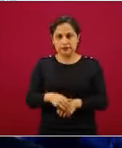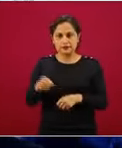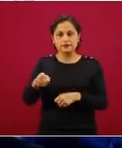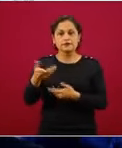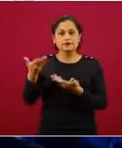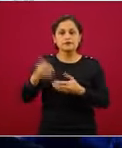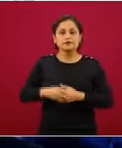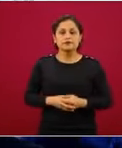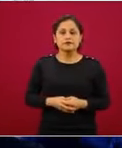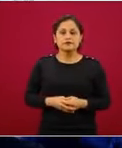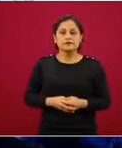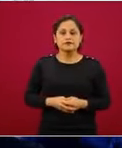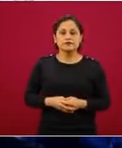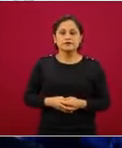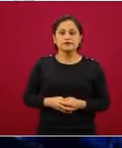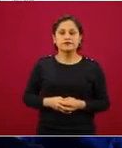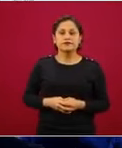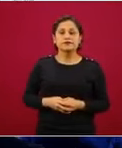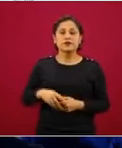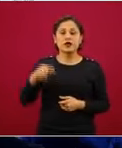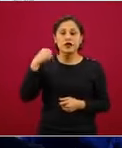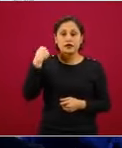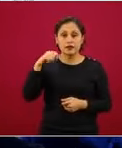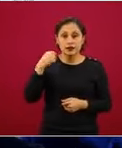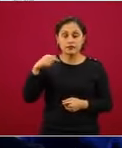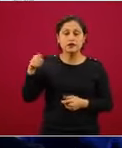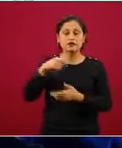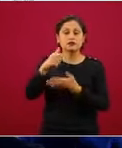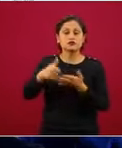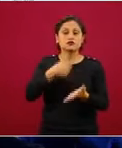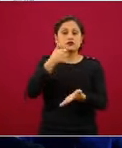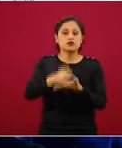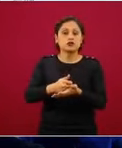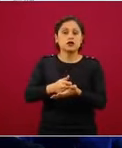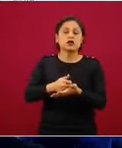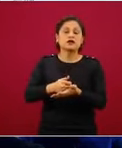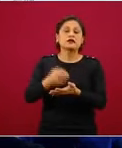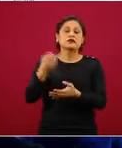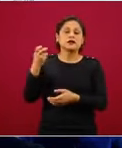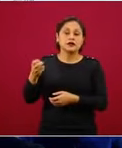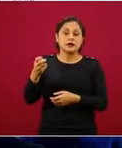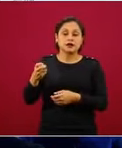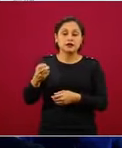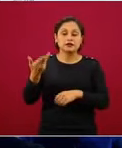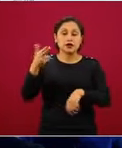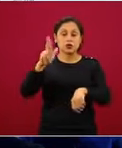siguiente. Villahermosa, hospitalización en terapia intensiva, excede poco